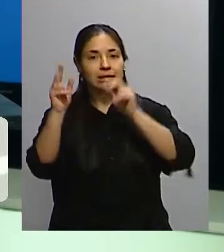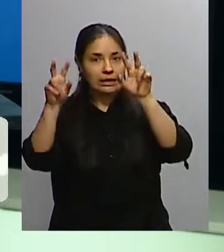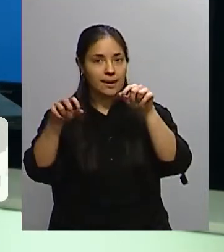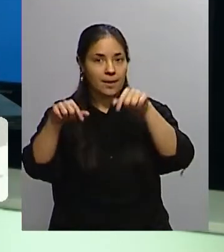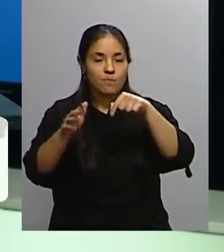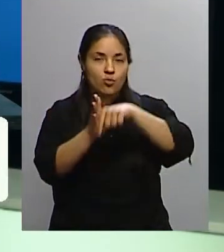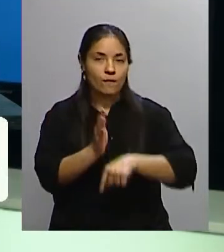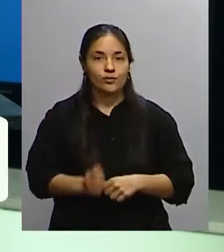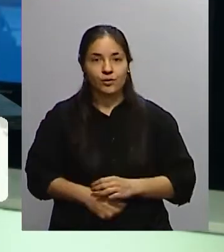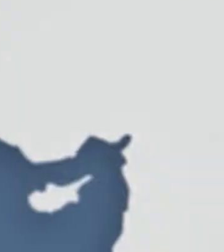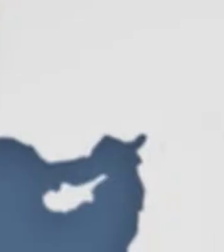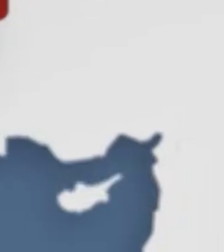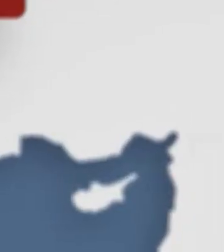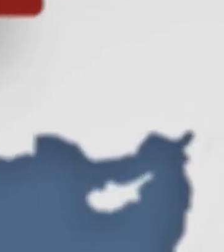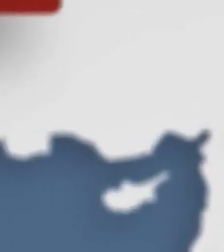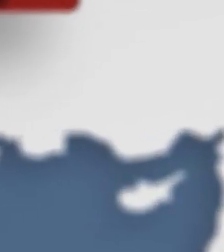volvemos.